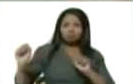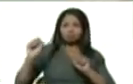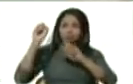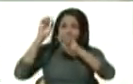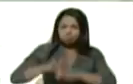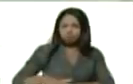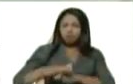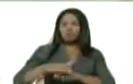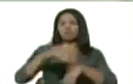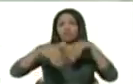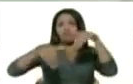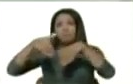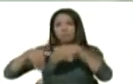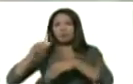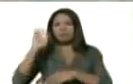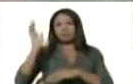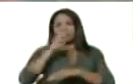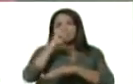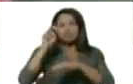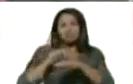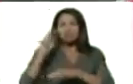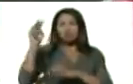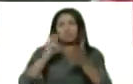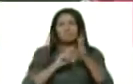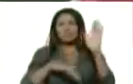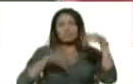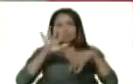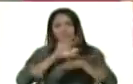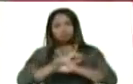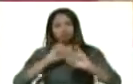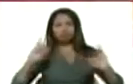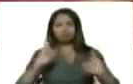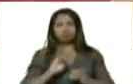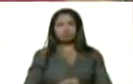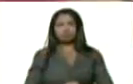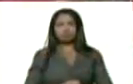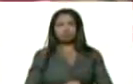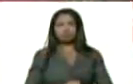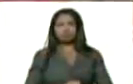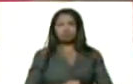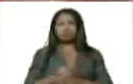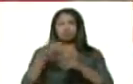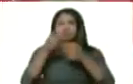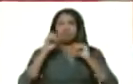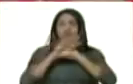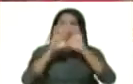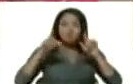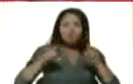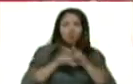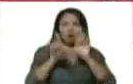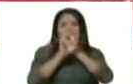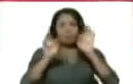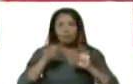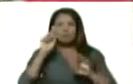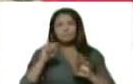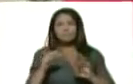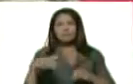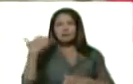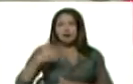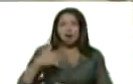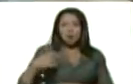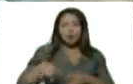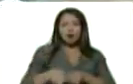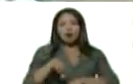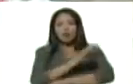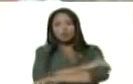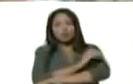derrota electoral de la Asamblea Nacional del 2015. Y le va a cobrar claro y caro a la